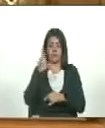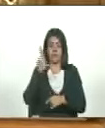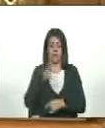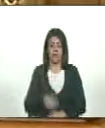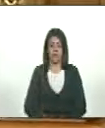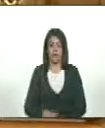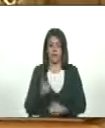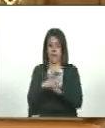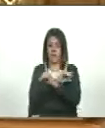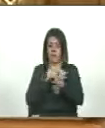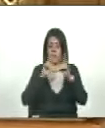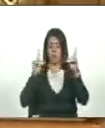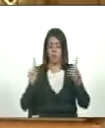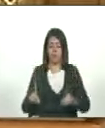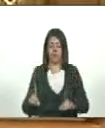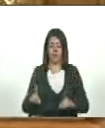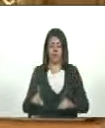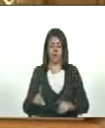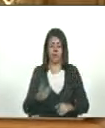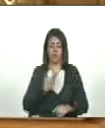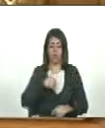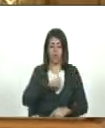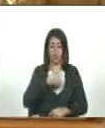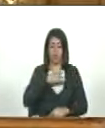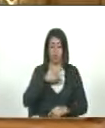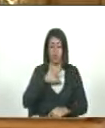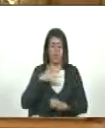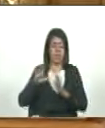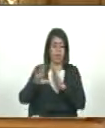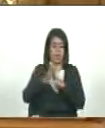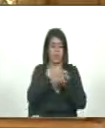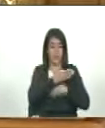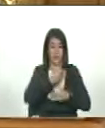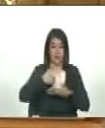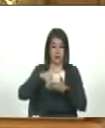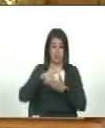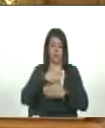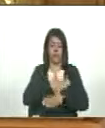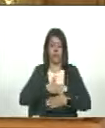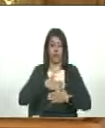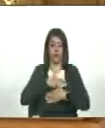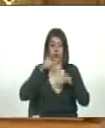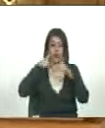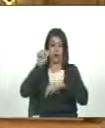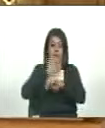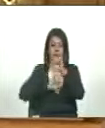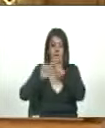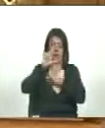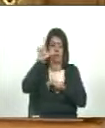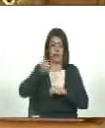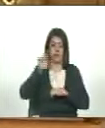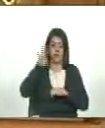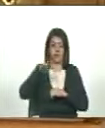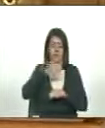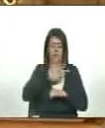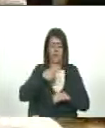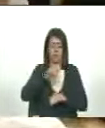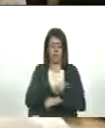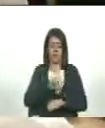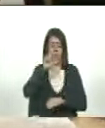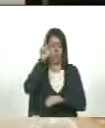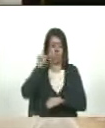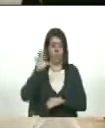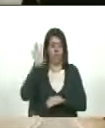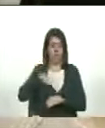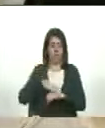república democrática. Nosotros nos sentimos arrebatados de gozo hoy por defender nuestro Esequibo, nuestra Guayana